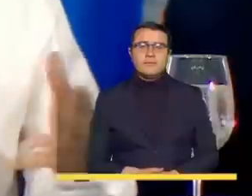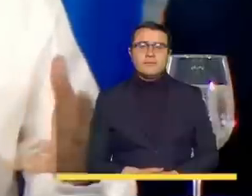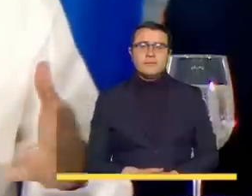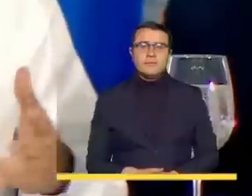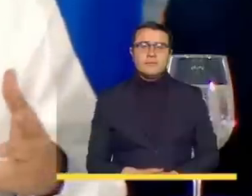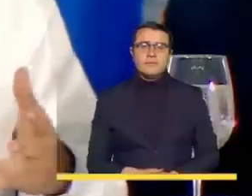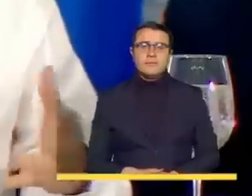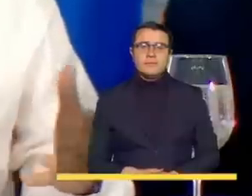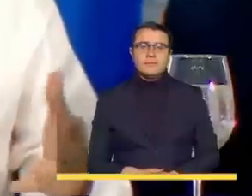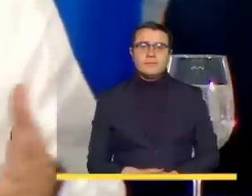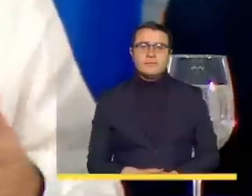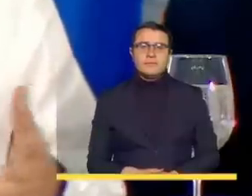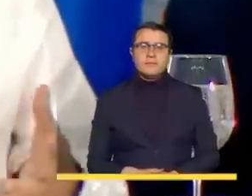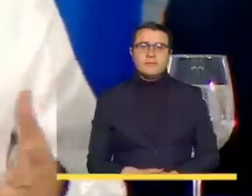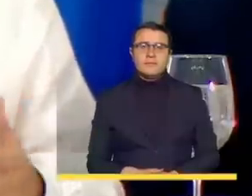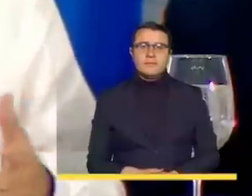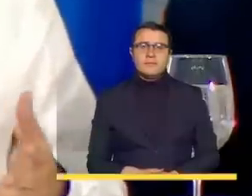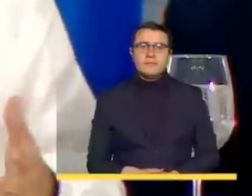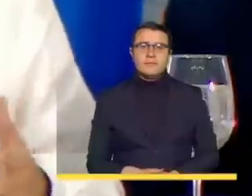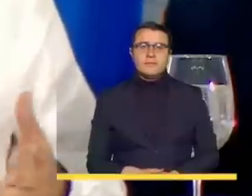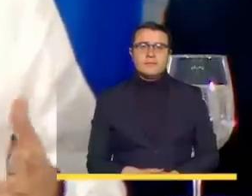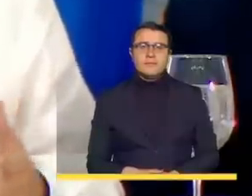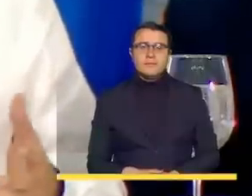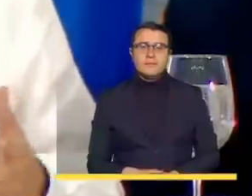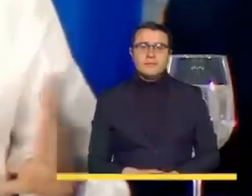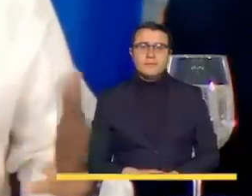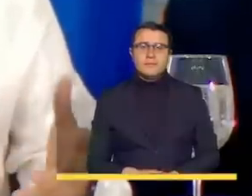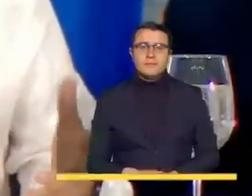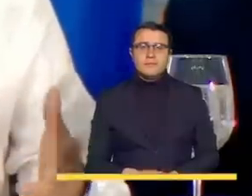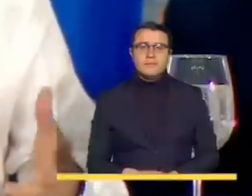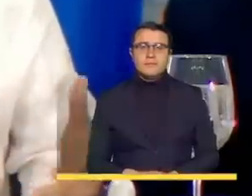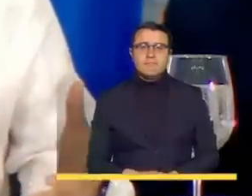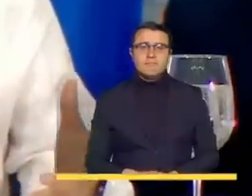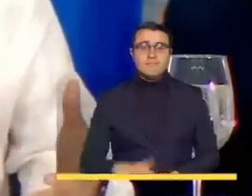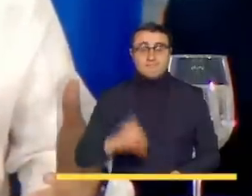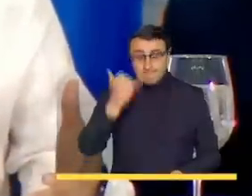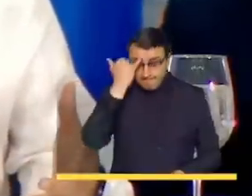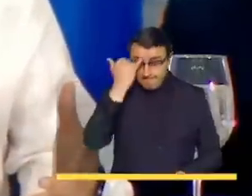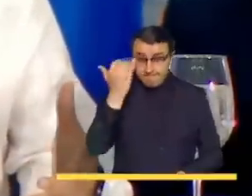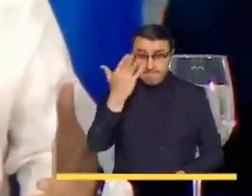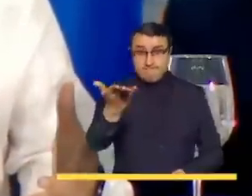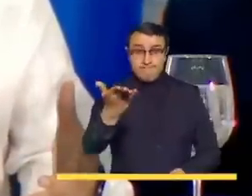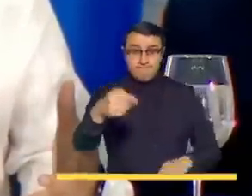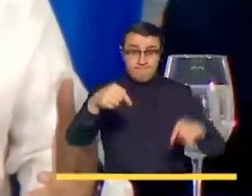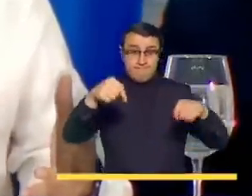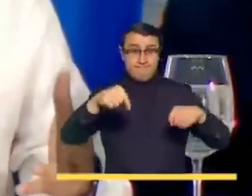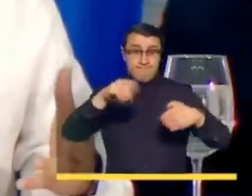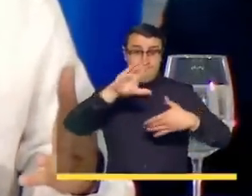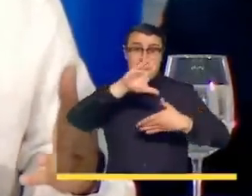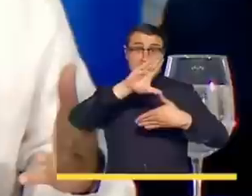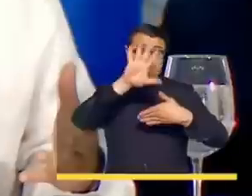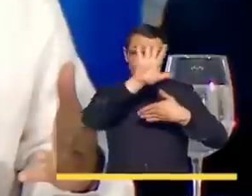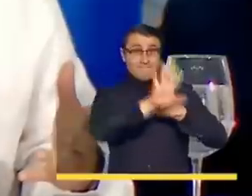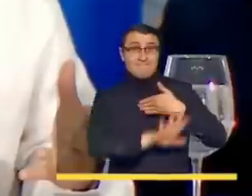de que nuestras familias son muy fraternas, muy unidas.